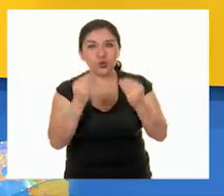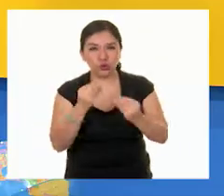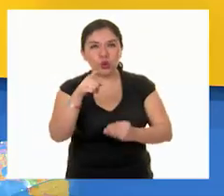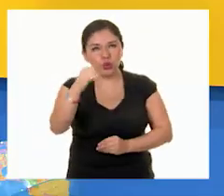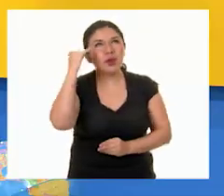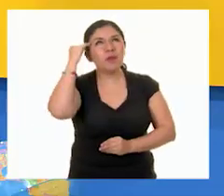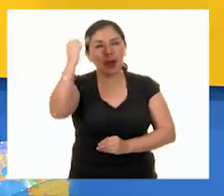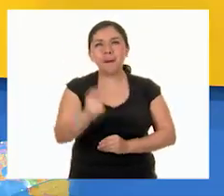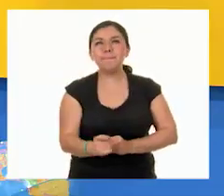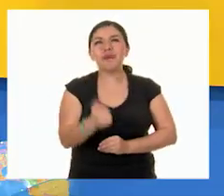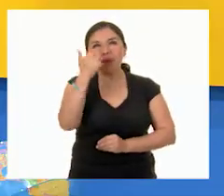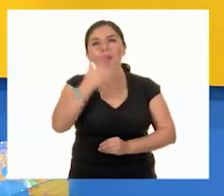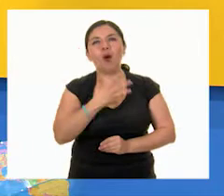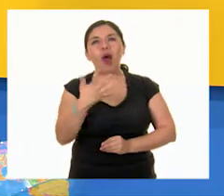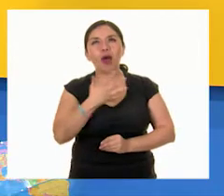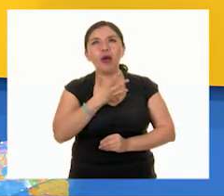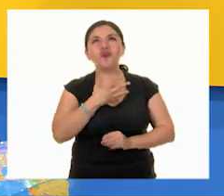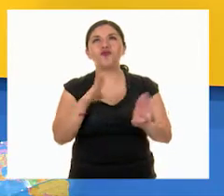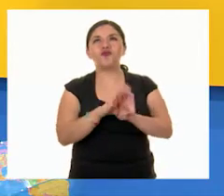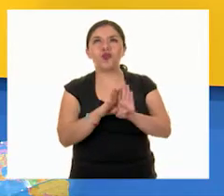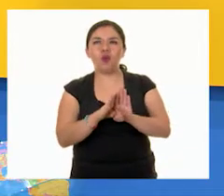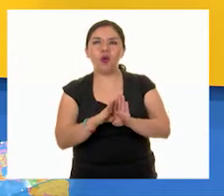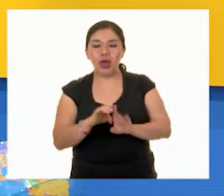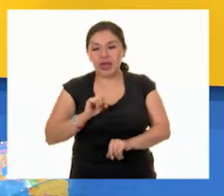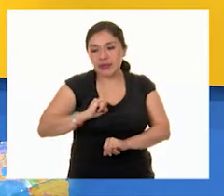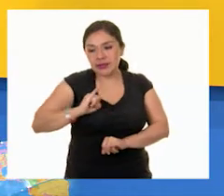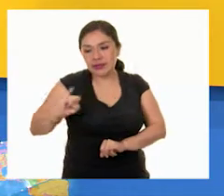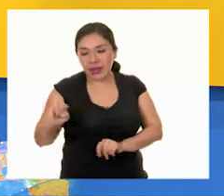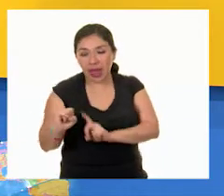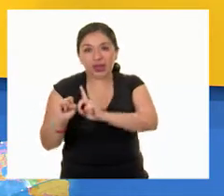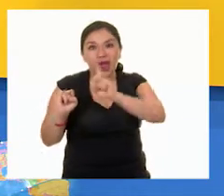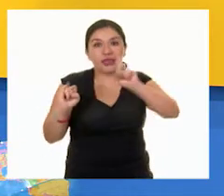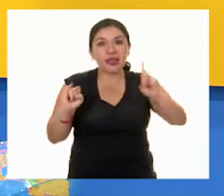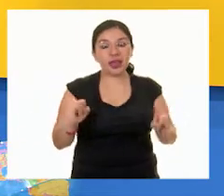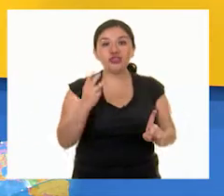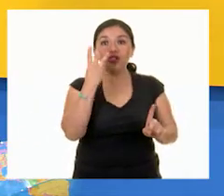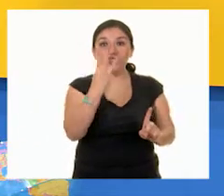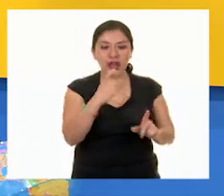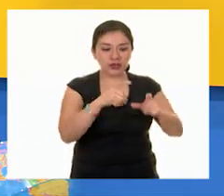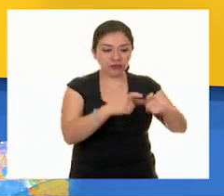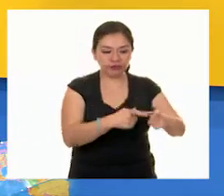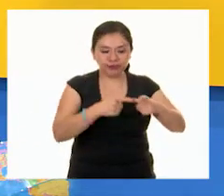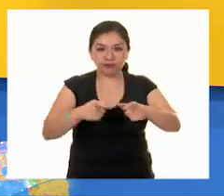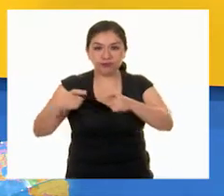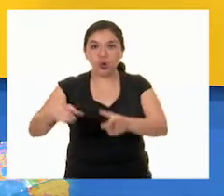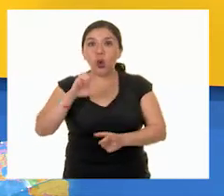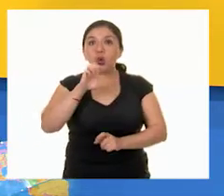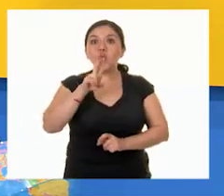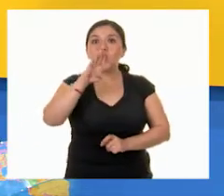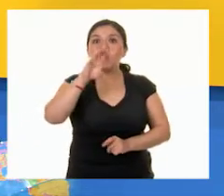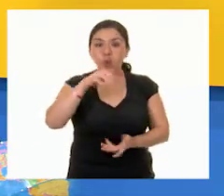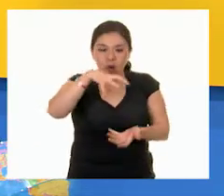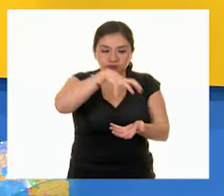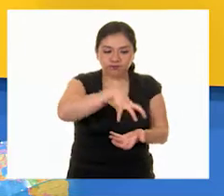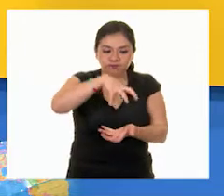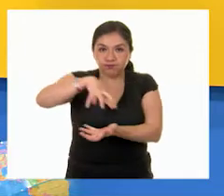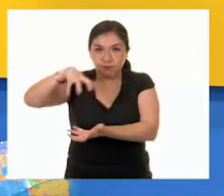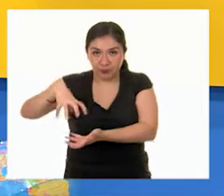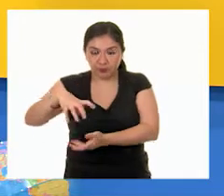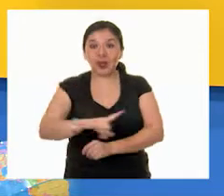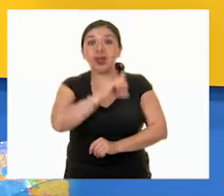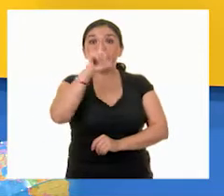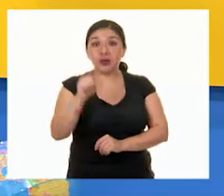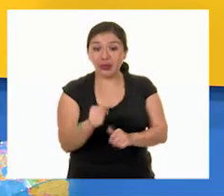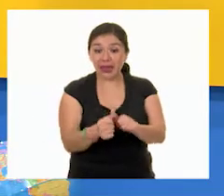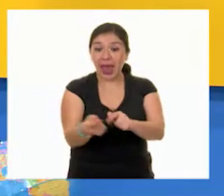Imaginen que primero colocamos de izquierda a derecha tres cubos. Luego,